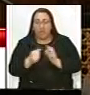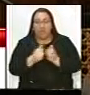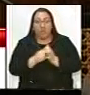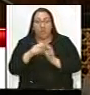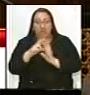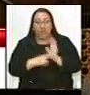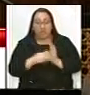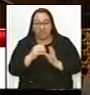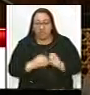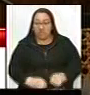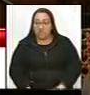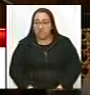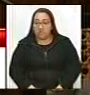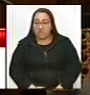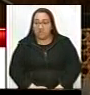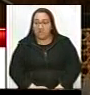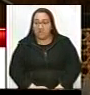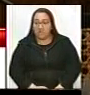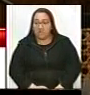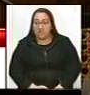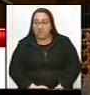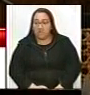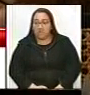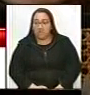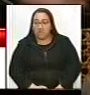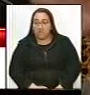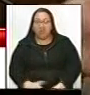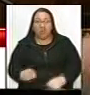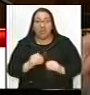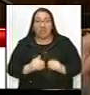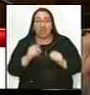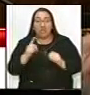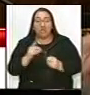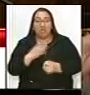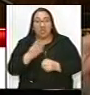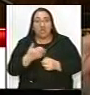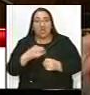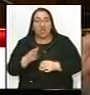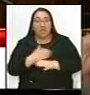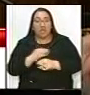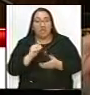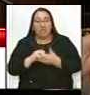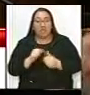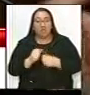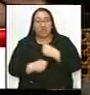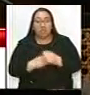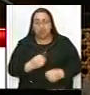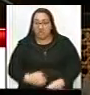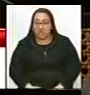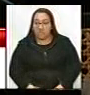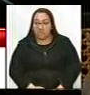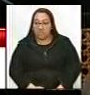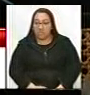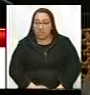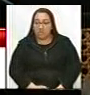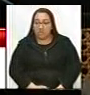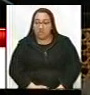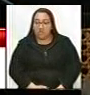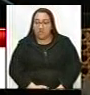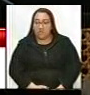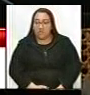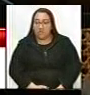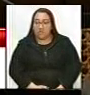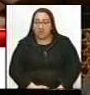una actividad privada que no había crecido situación que se había establecido durante muchos años el perú debía reaccionar